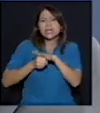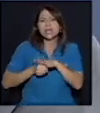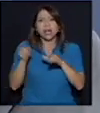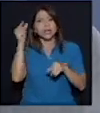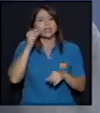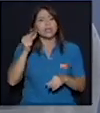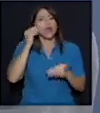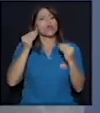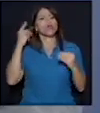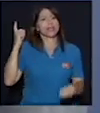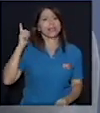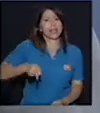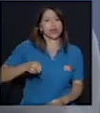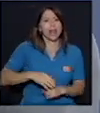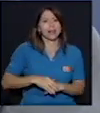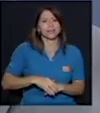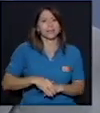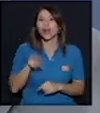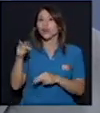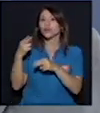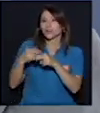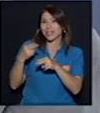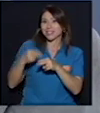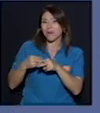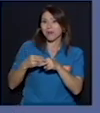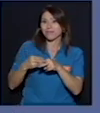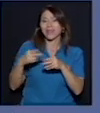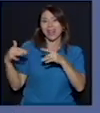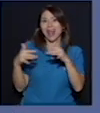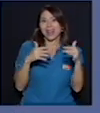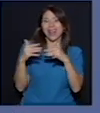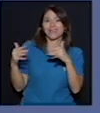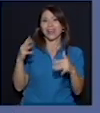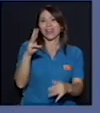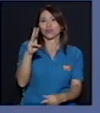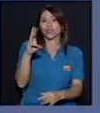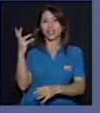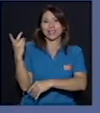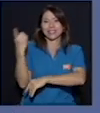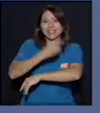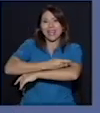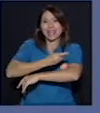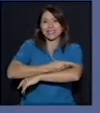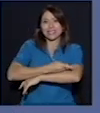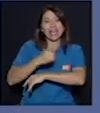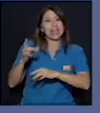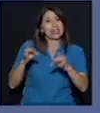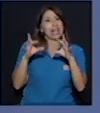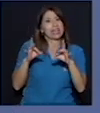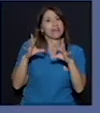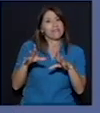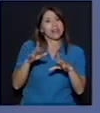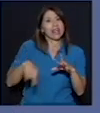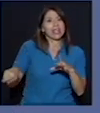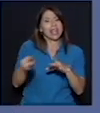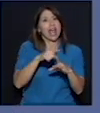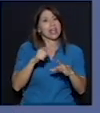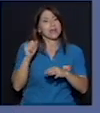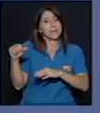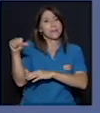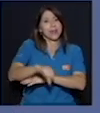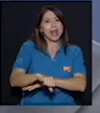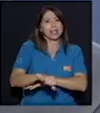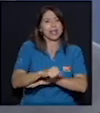dictatorial. Viene lo que usted llama la Guerra de los Seis Días, una guerra terrible que pierden los ejércitos unidos. Siria en ese